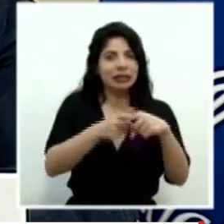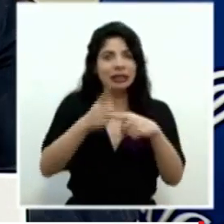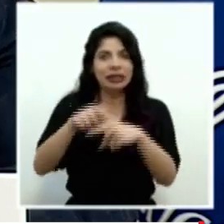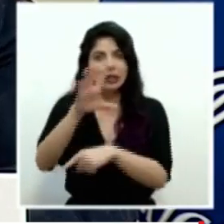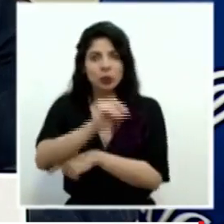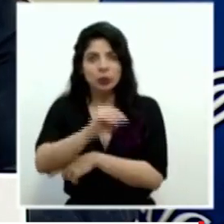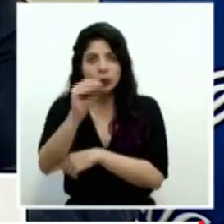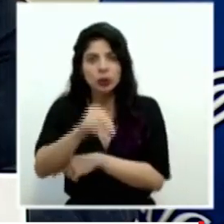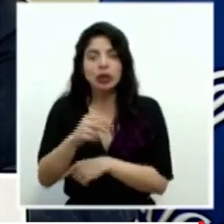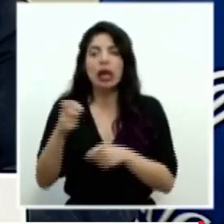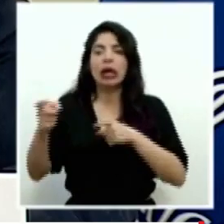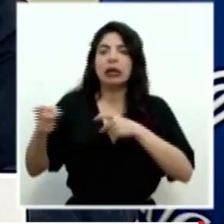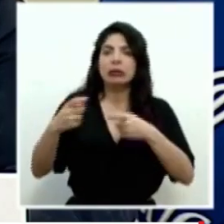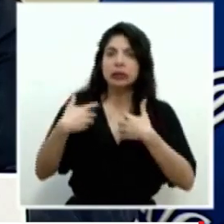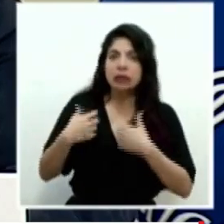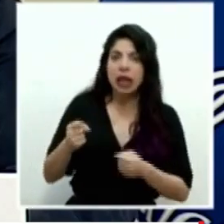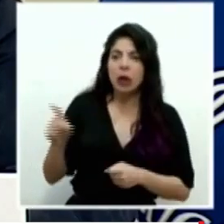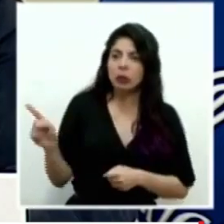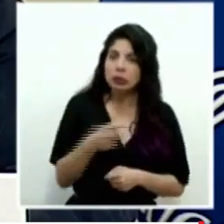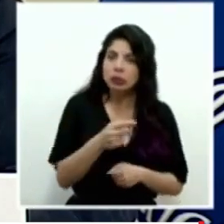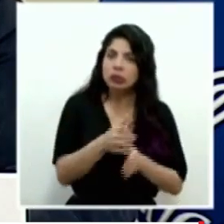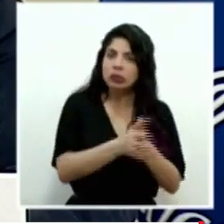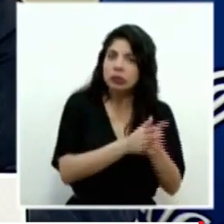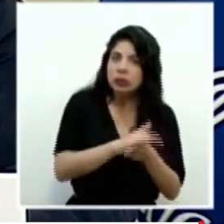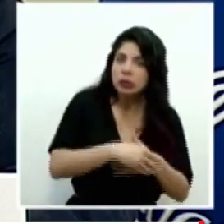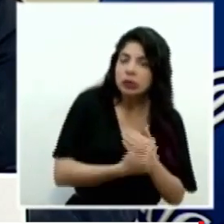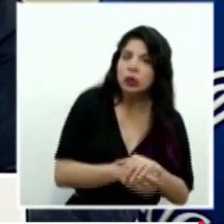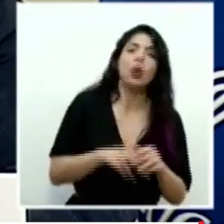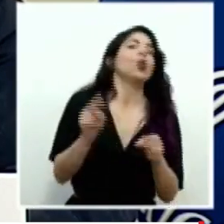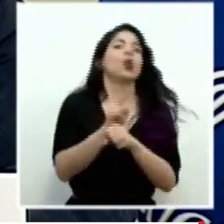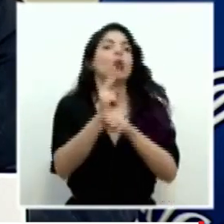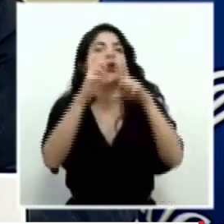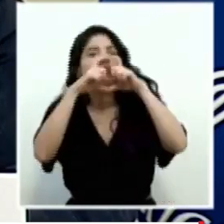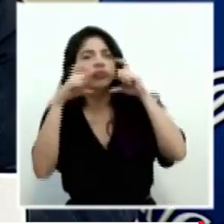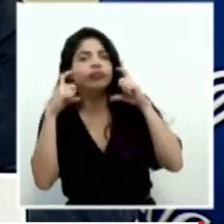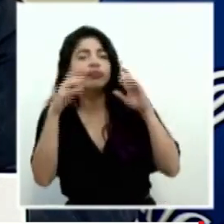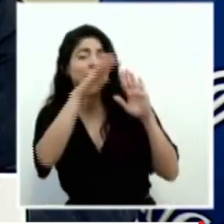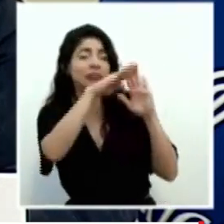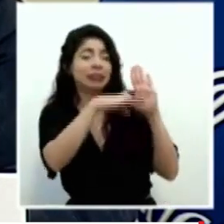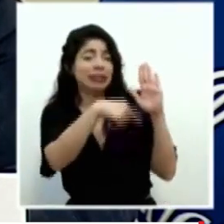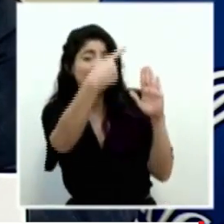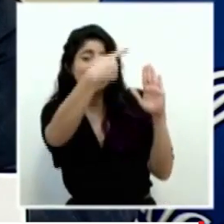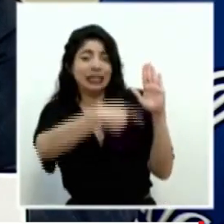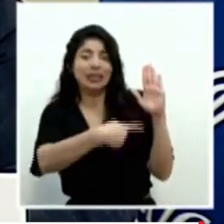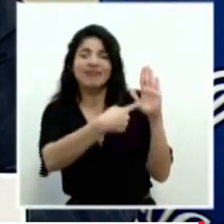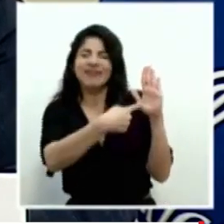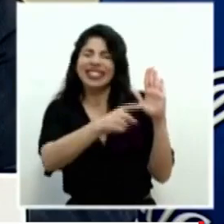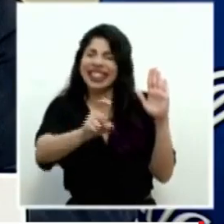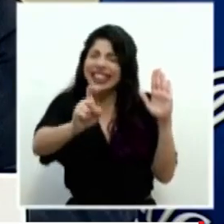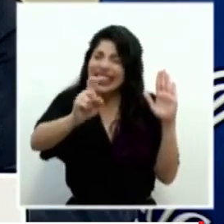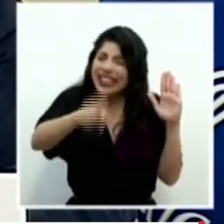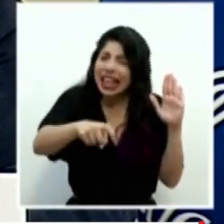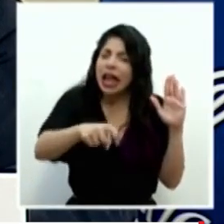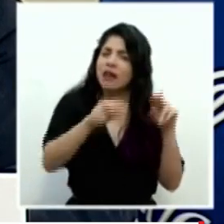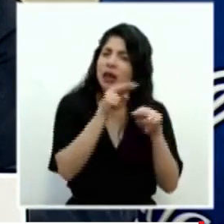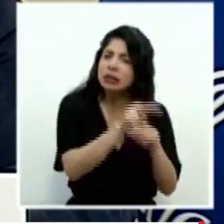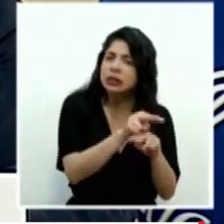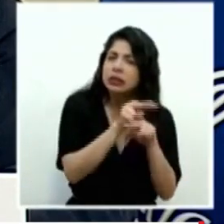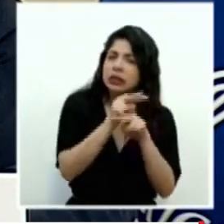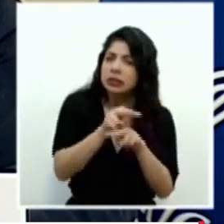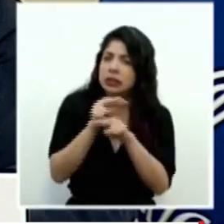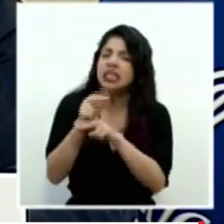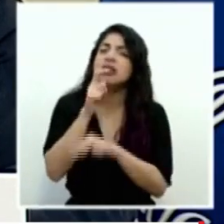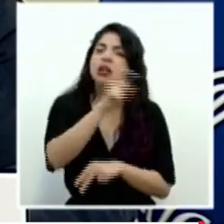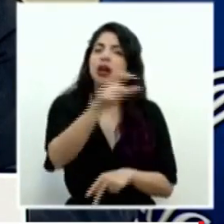la parte de manejo sanitario, el lavado de manos, del uso de las mascarillas y demás, tiene que ser verificado por